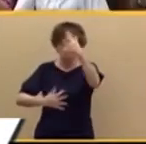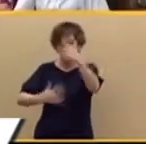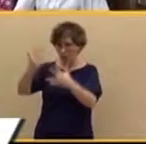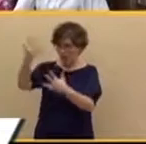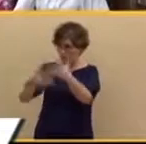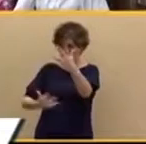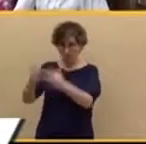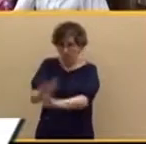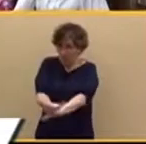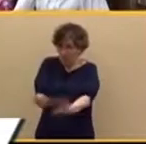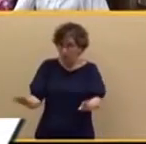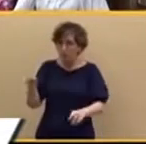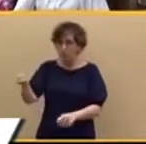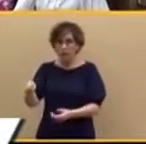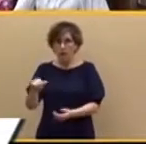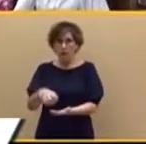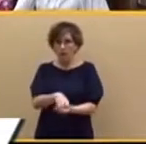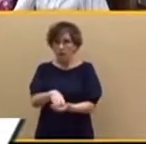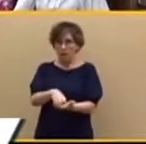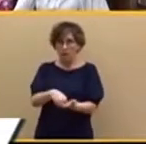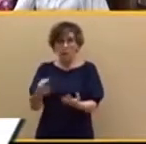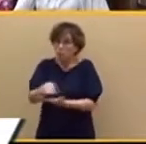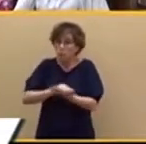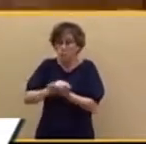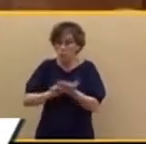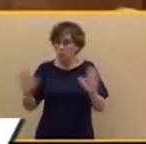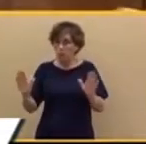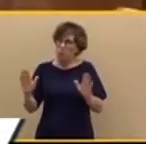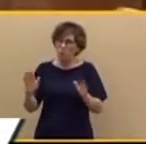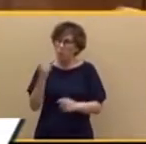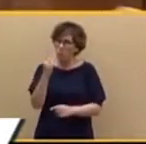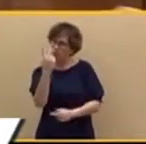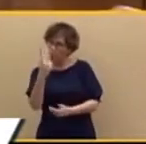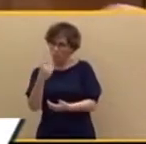tiene una disyuntiva que resolver, señor Casado. O mejor dicho, dos disyuntivas que resolver.